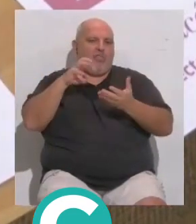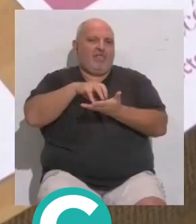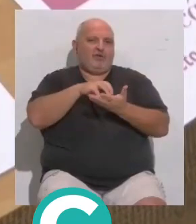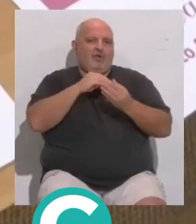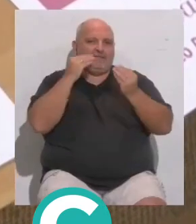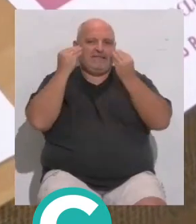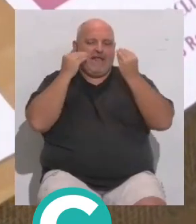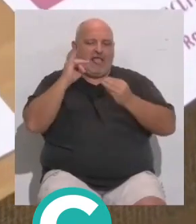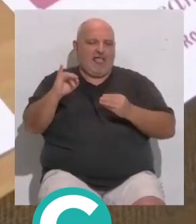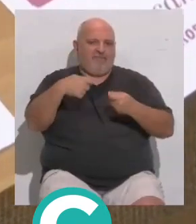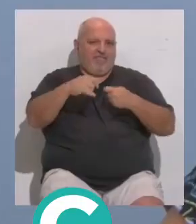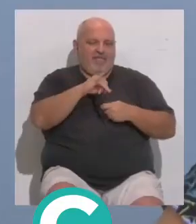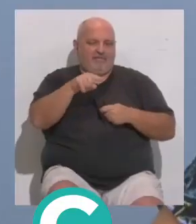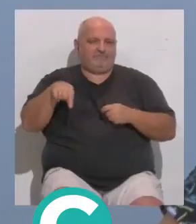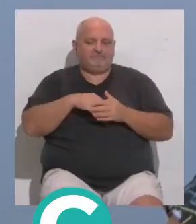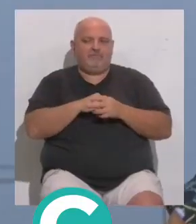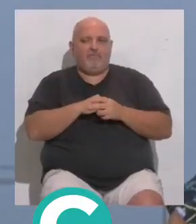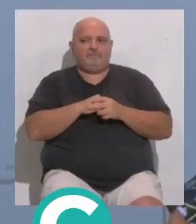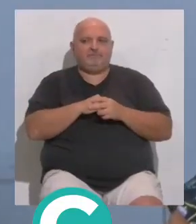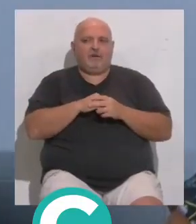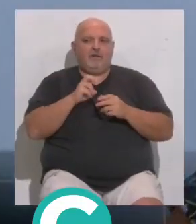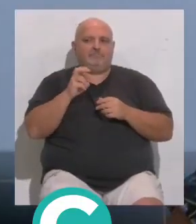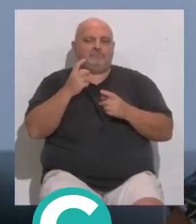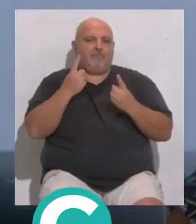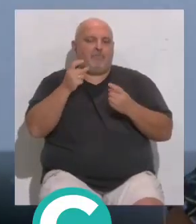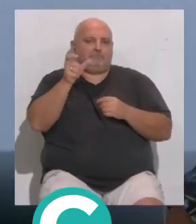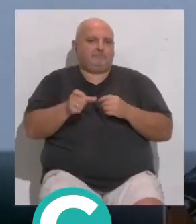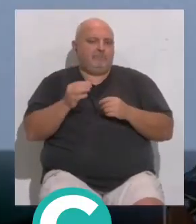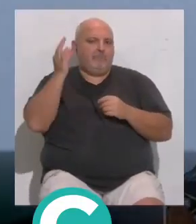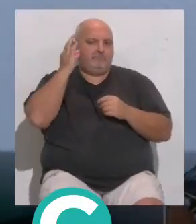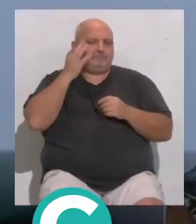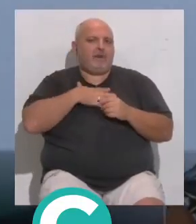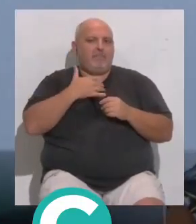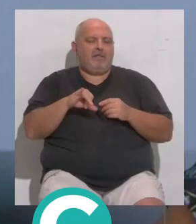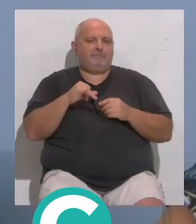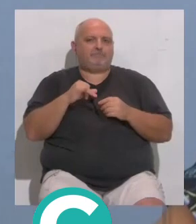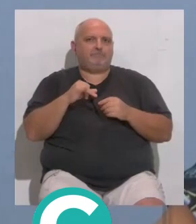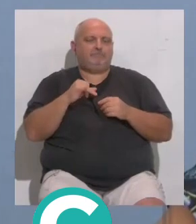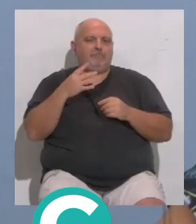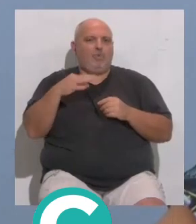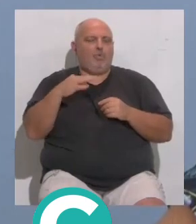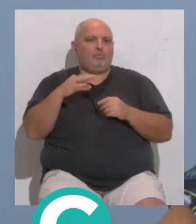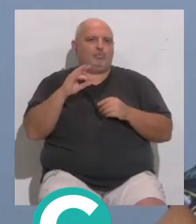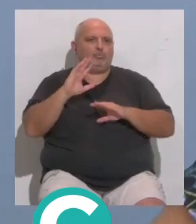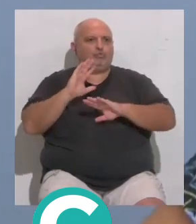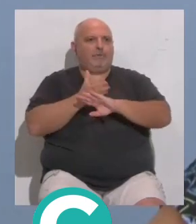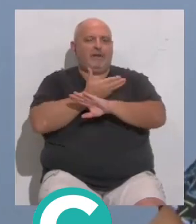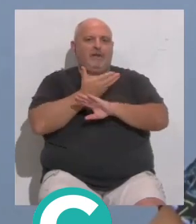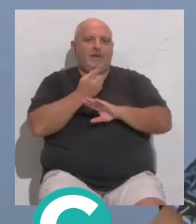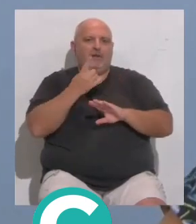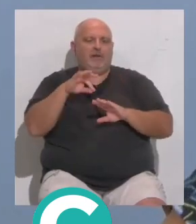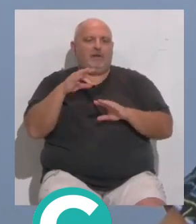de la Bahía de Cádiz. Como de una adversidad, una persona, una mujer, es capaz no solo de superarla a través